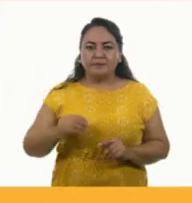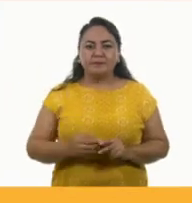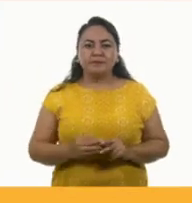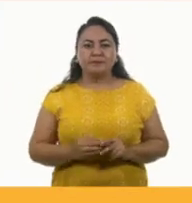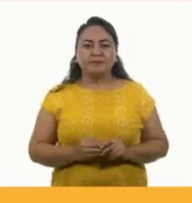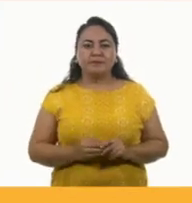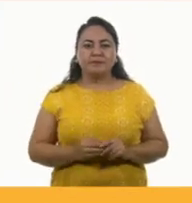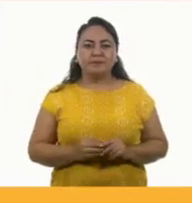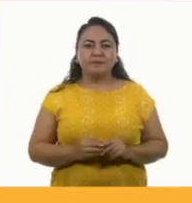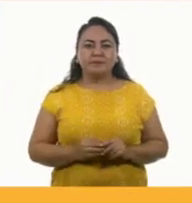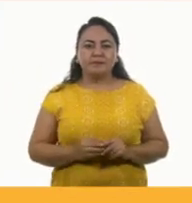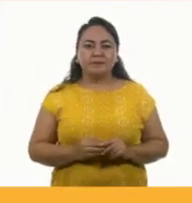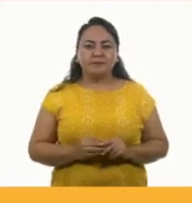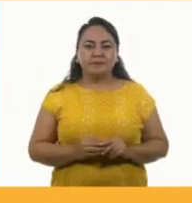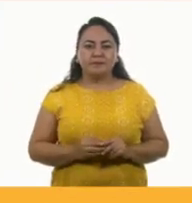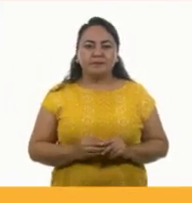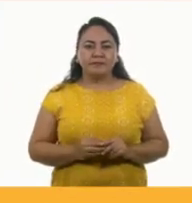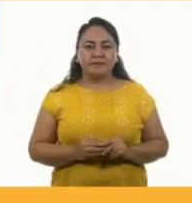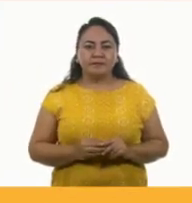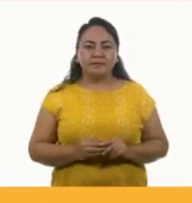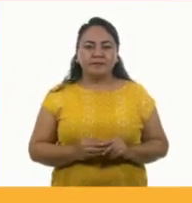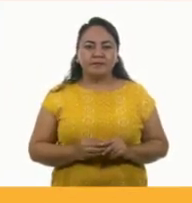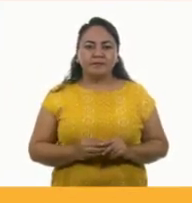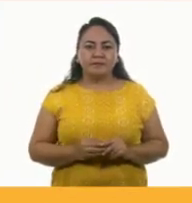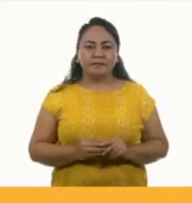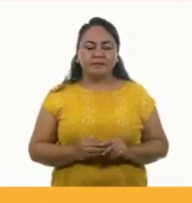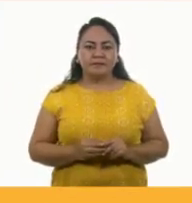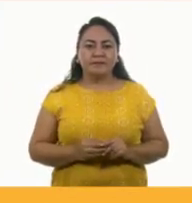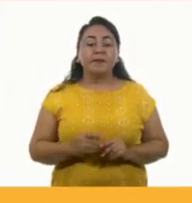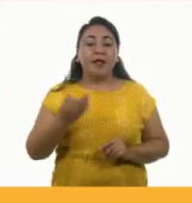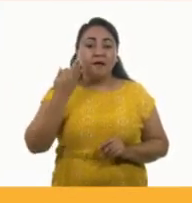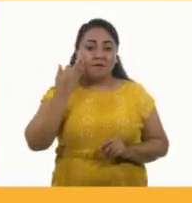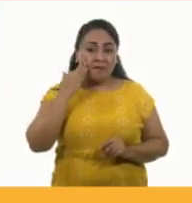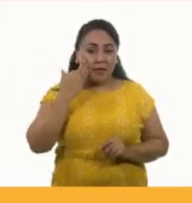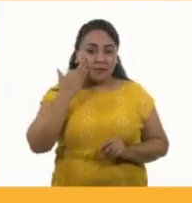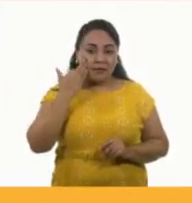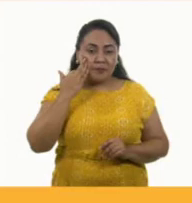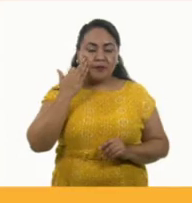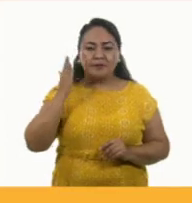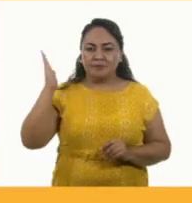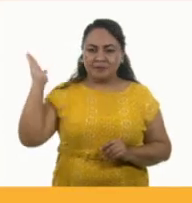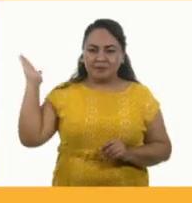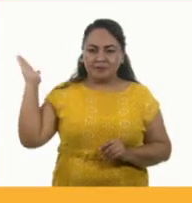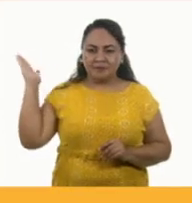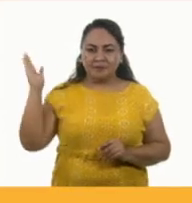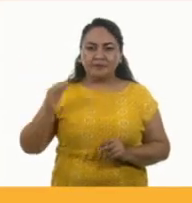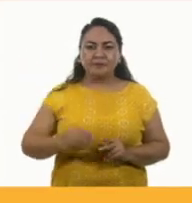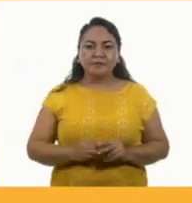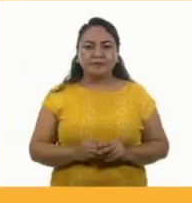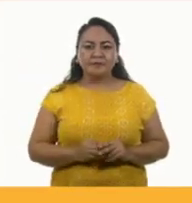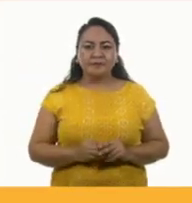buzon.escolar@nube.sep.gob.mx. En Facebook: @sep_mx. En Twitter: